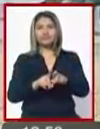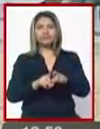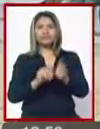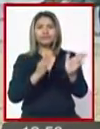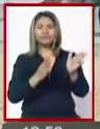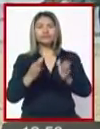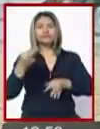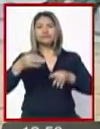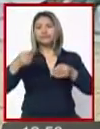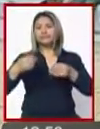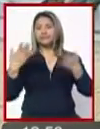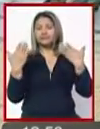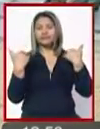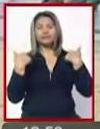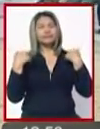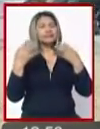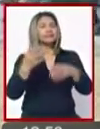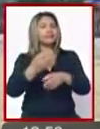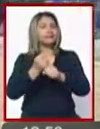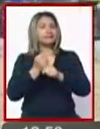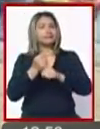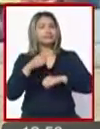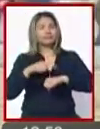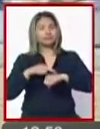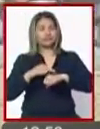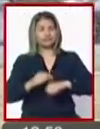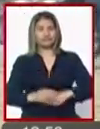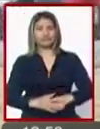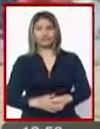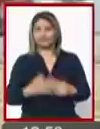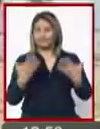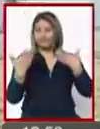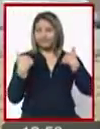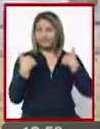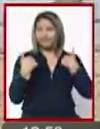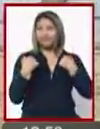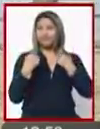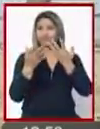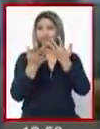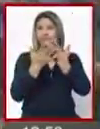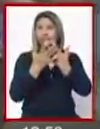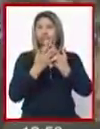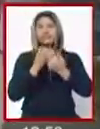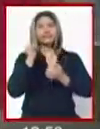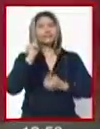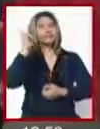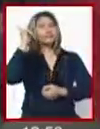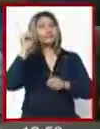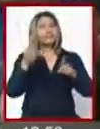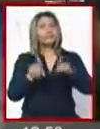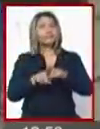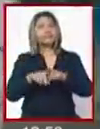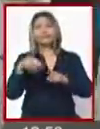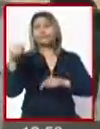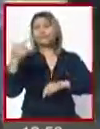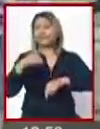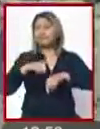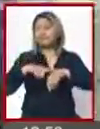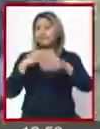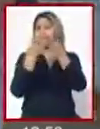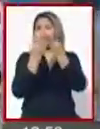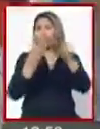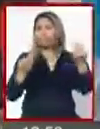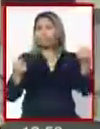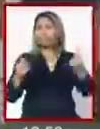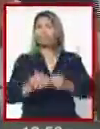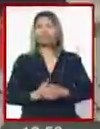el órgano judicial han logrado obtener en esta primera instancia. Se ha llevado en la carceleta de Okinawa también otra jornada de